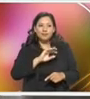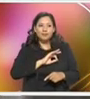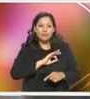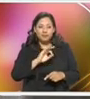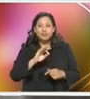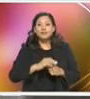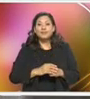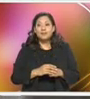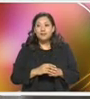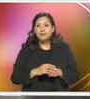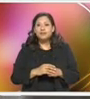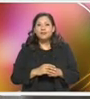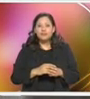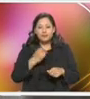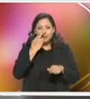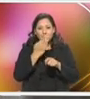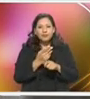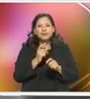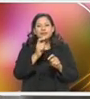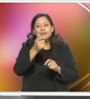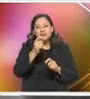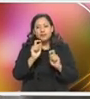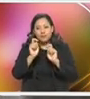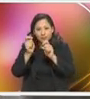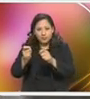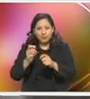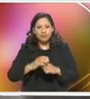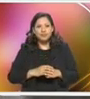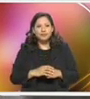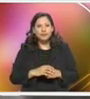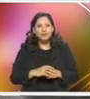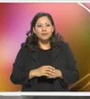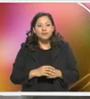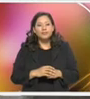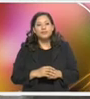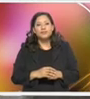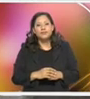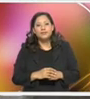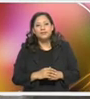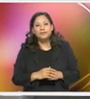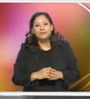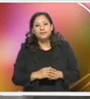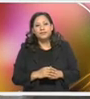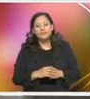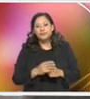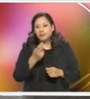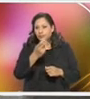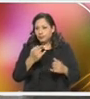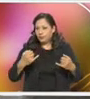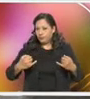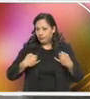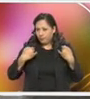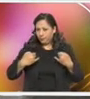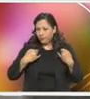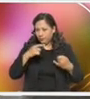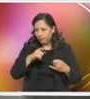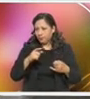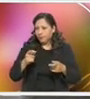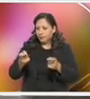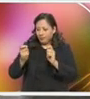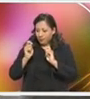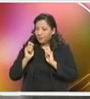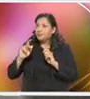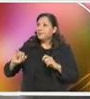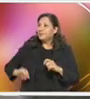darle una ligera responsabilidad. Eso va a hacer sentir al adolescente que está incluido en un rol familiar que le interesa y que va